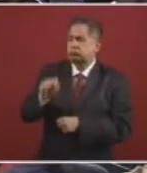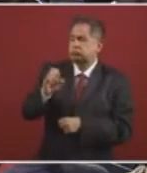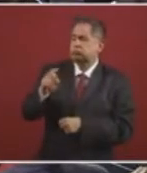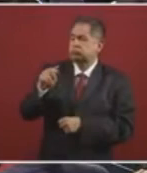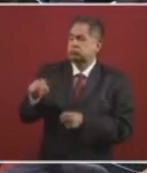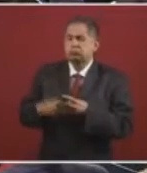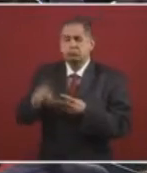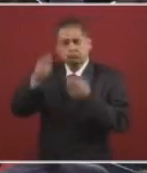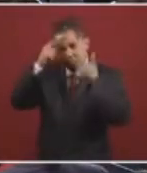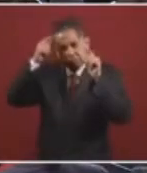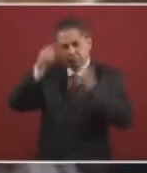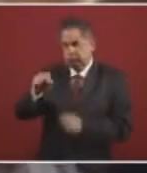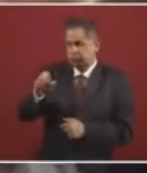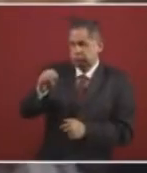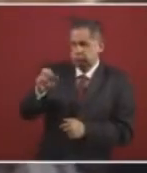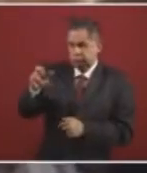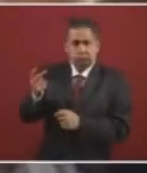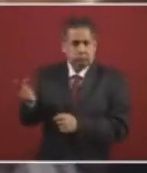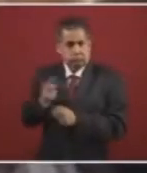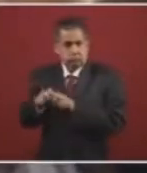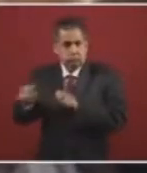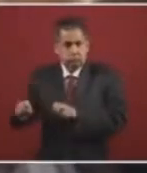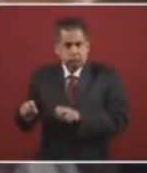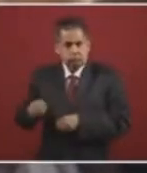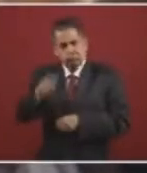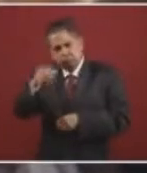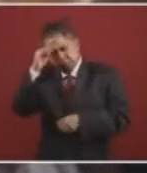Nacional como de la Marina. ¿Usted ve